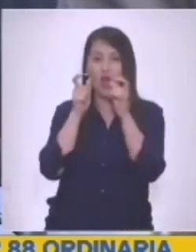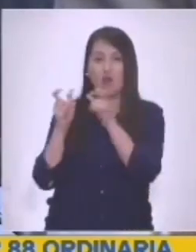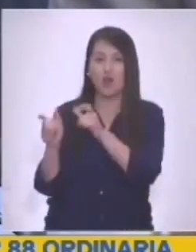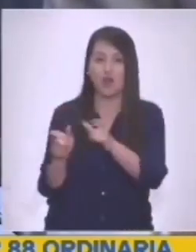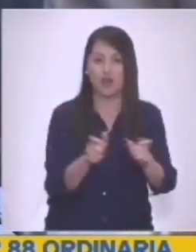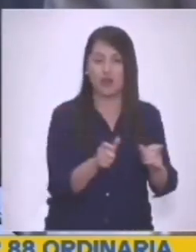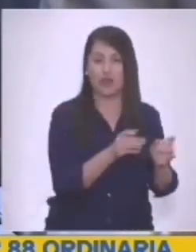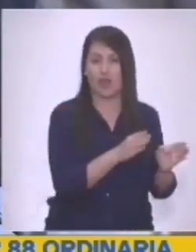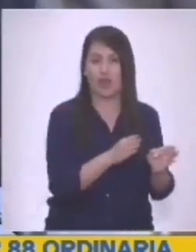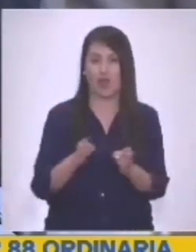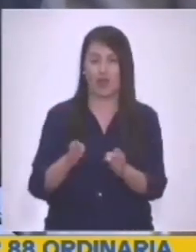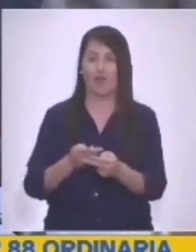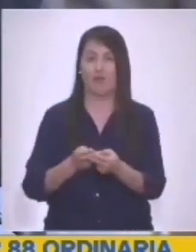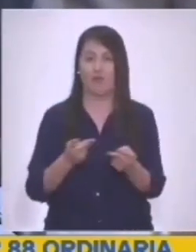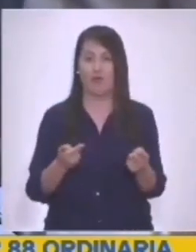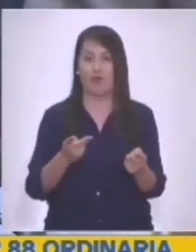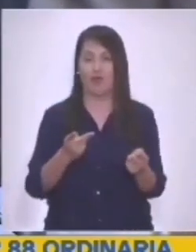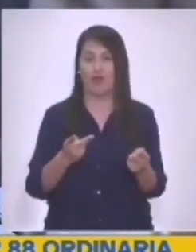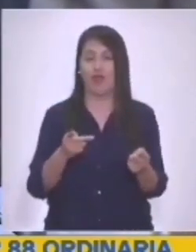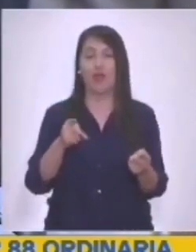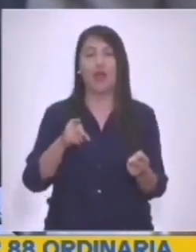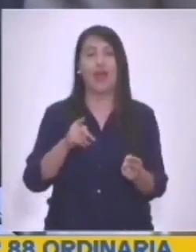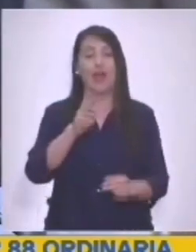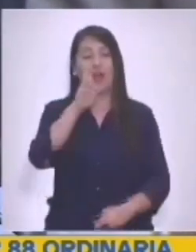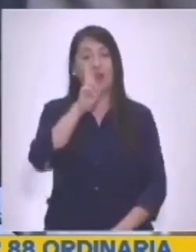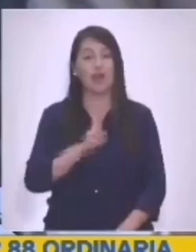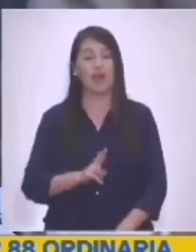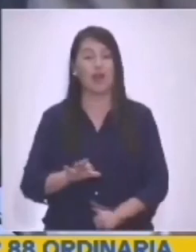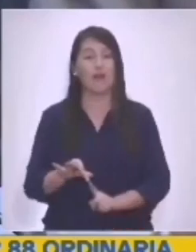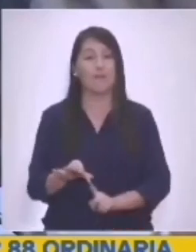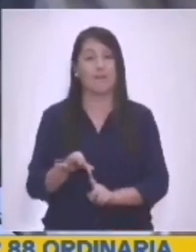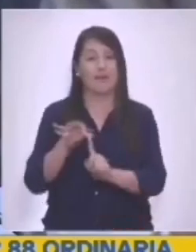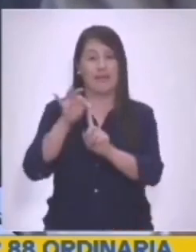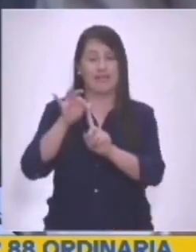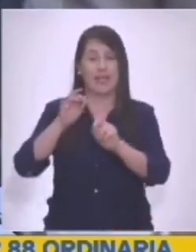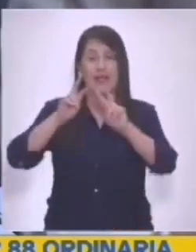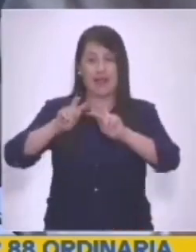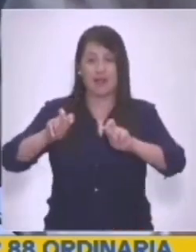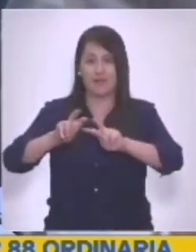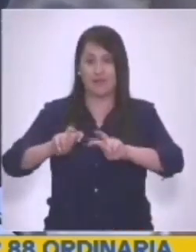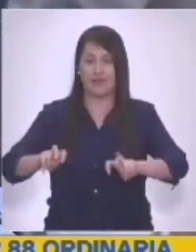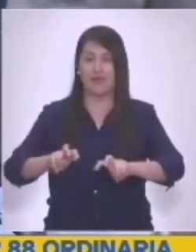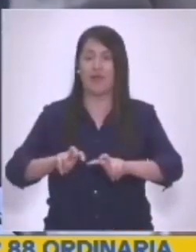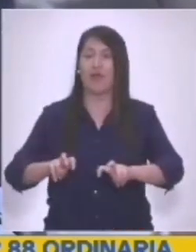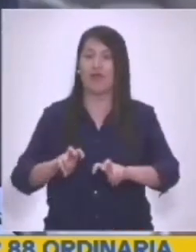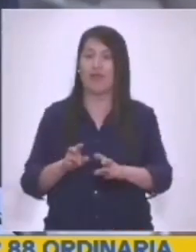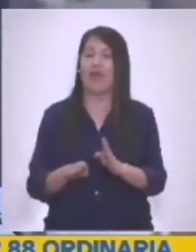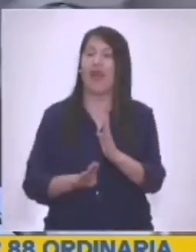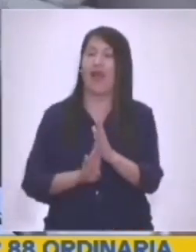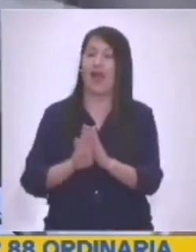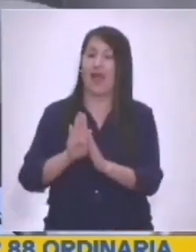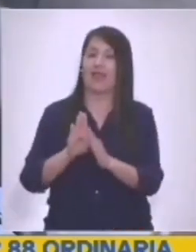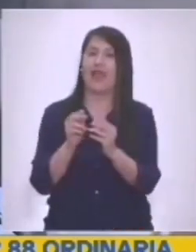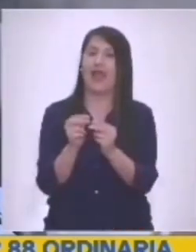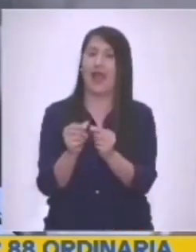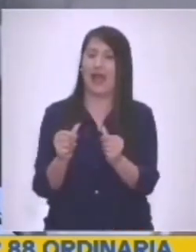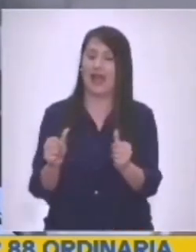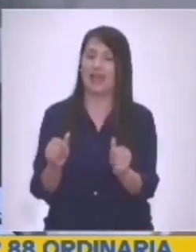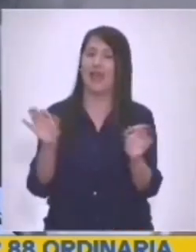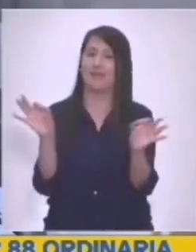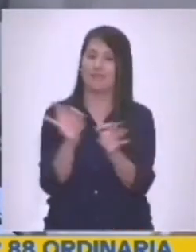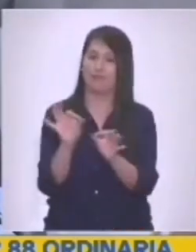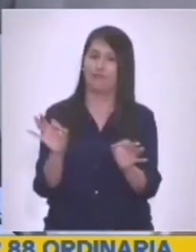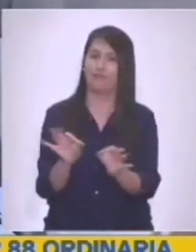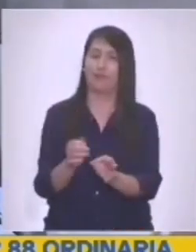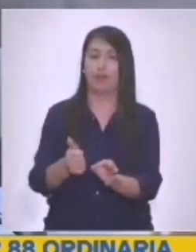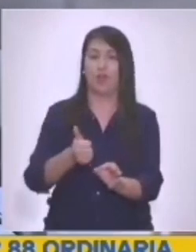olvidando el rol esencialmente investigativo de alta calidad y de alta especificidad Que